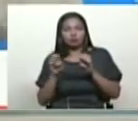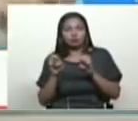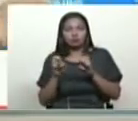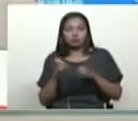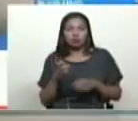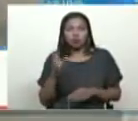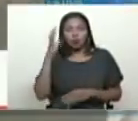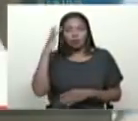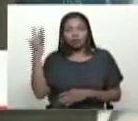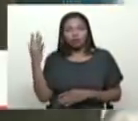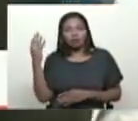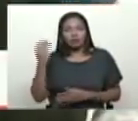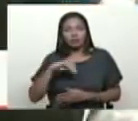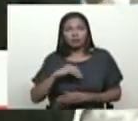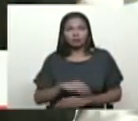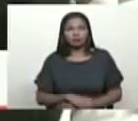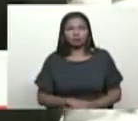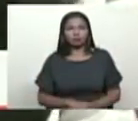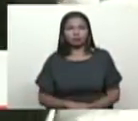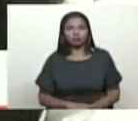la ideología.